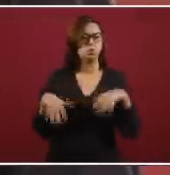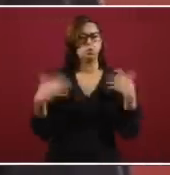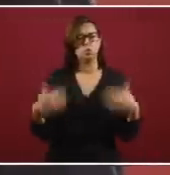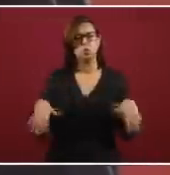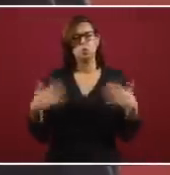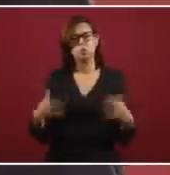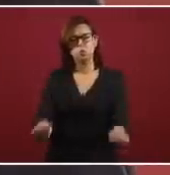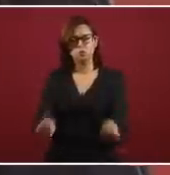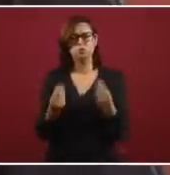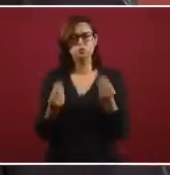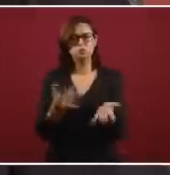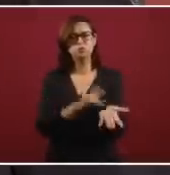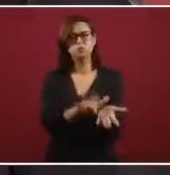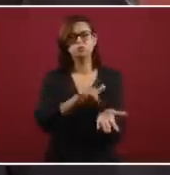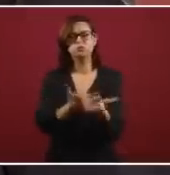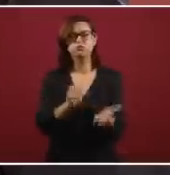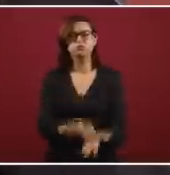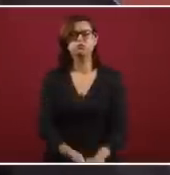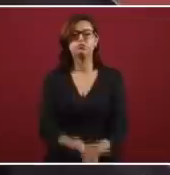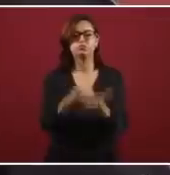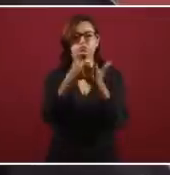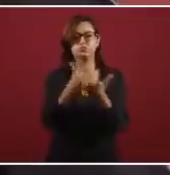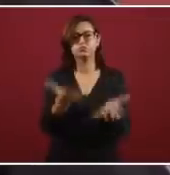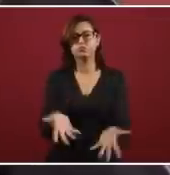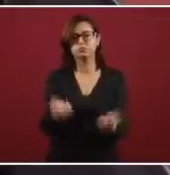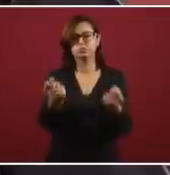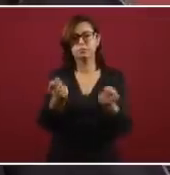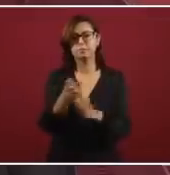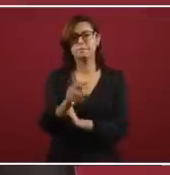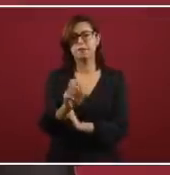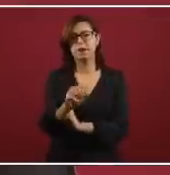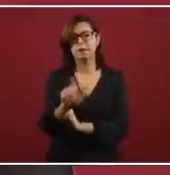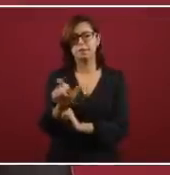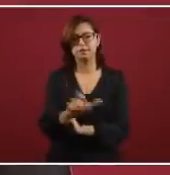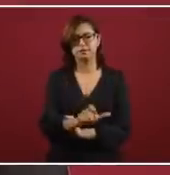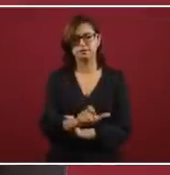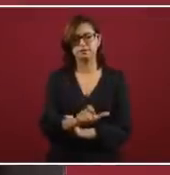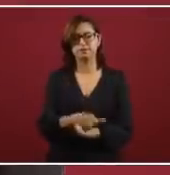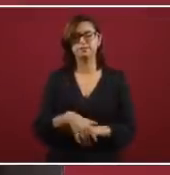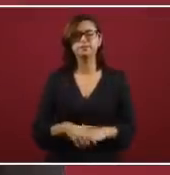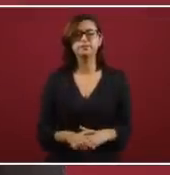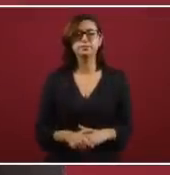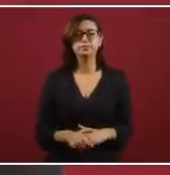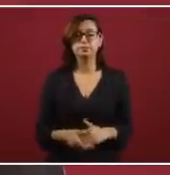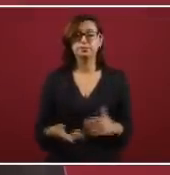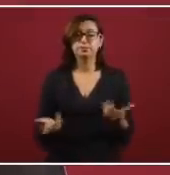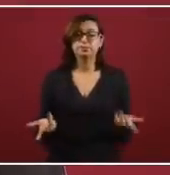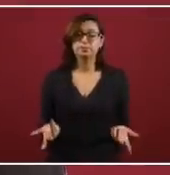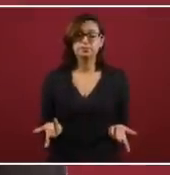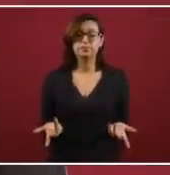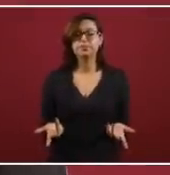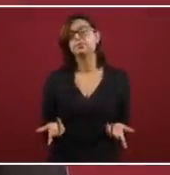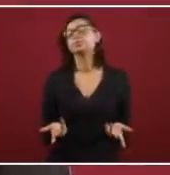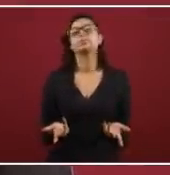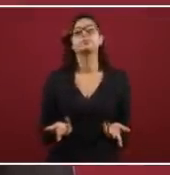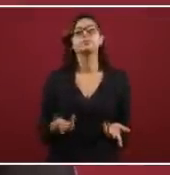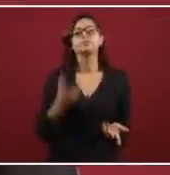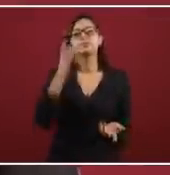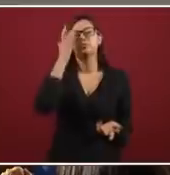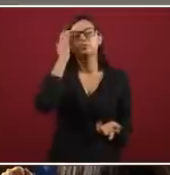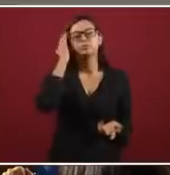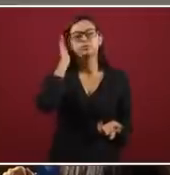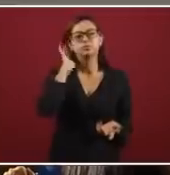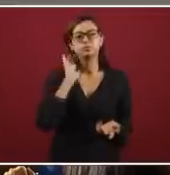mucho en el rescate de Pemex. Entonces, con